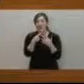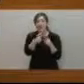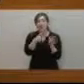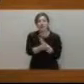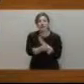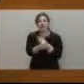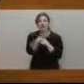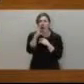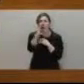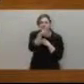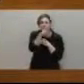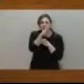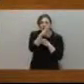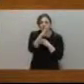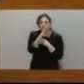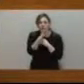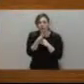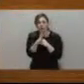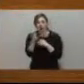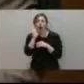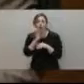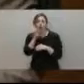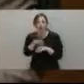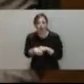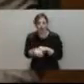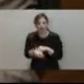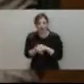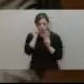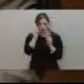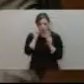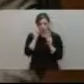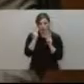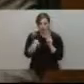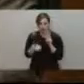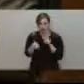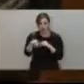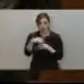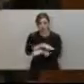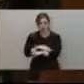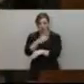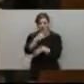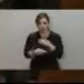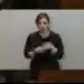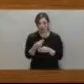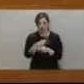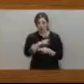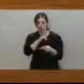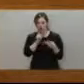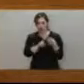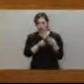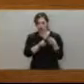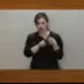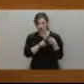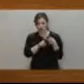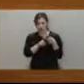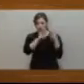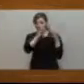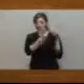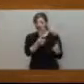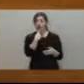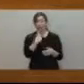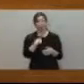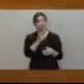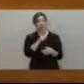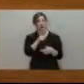Y tapar y encubrir corrupción. Y eso es lo que ha hecho este gobierno. 2, mire, no me diga usted que han